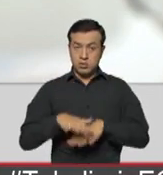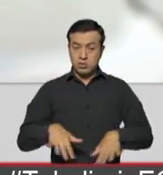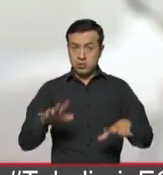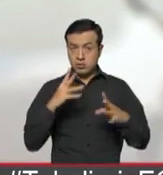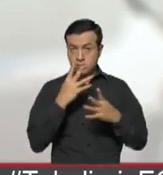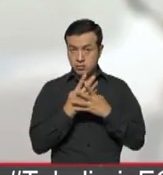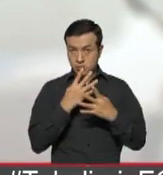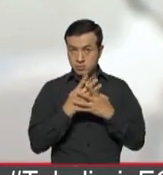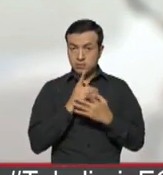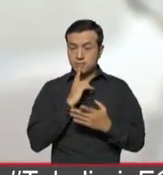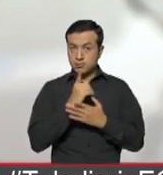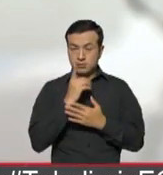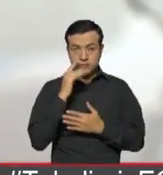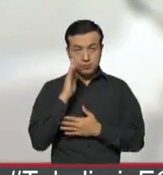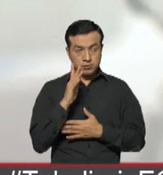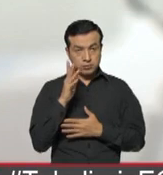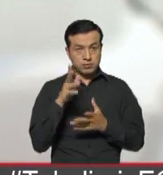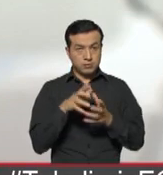carcelaria para